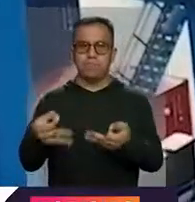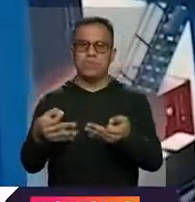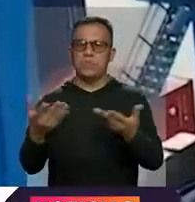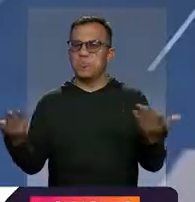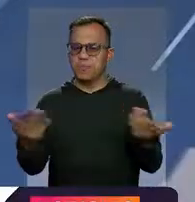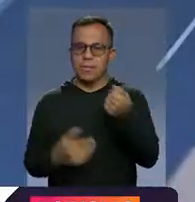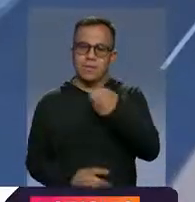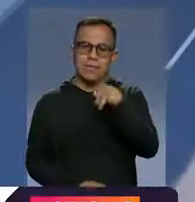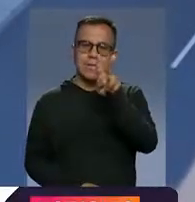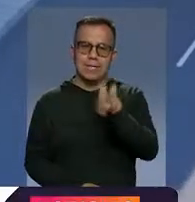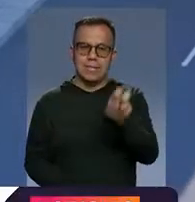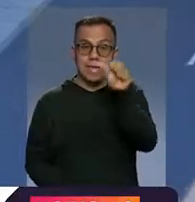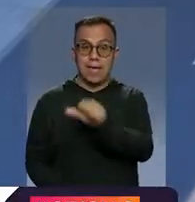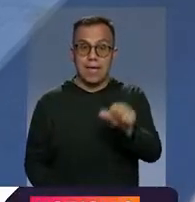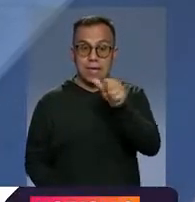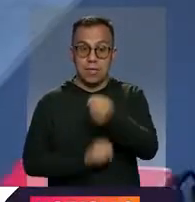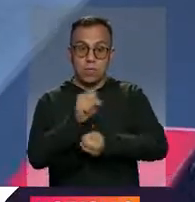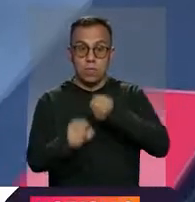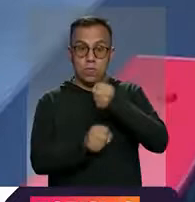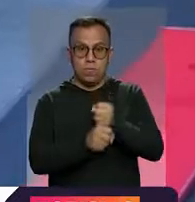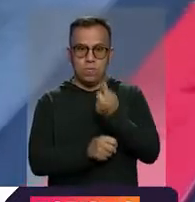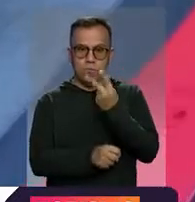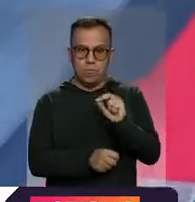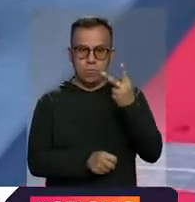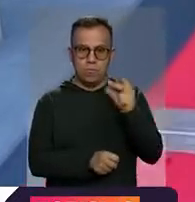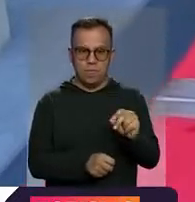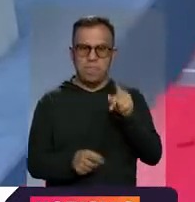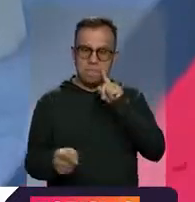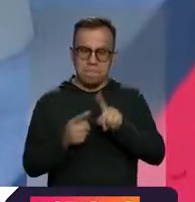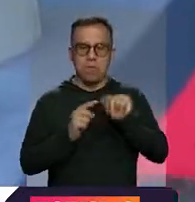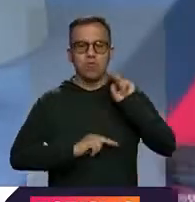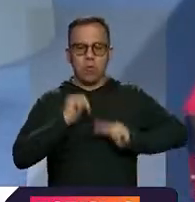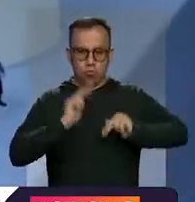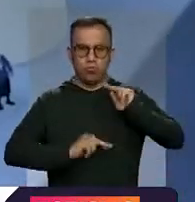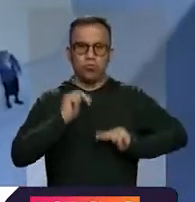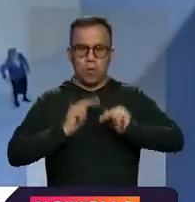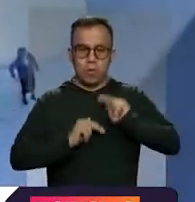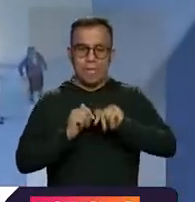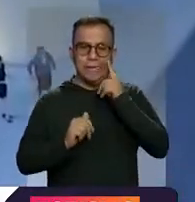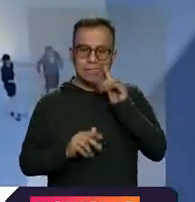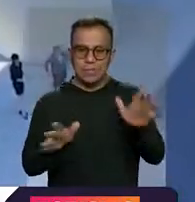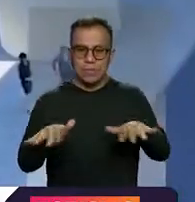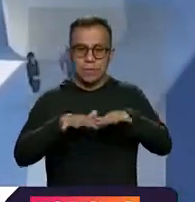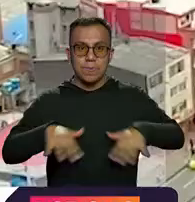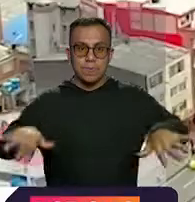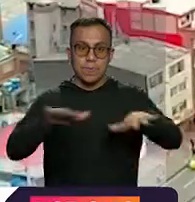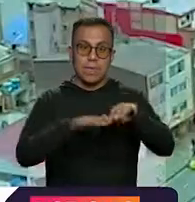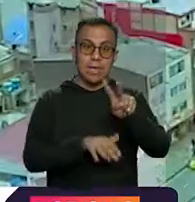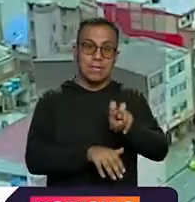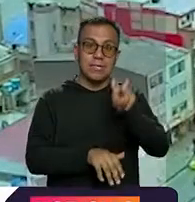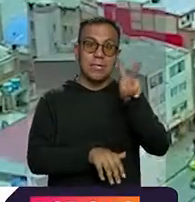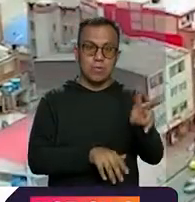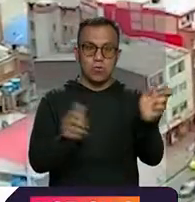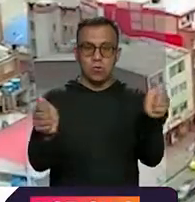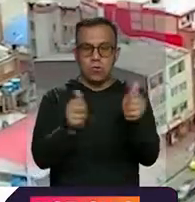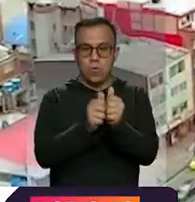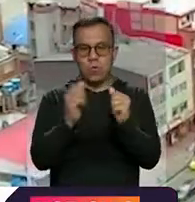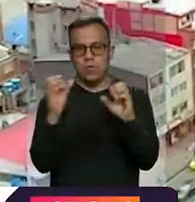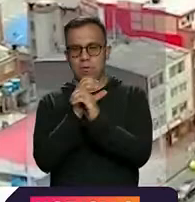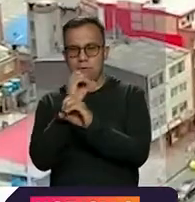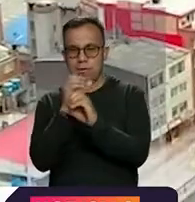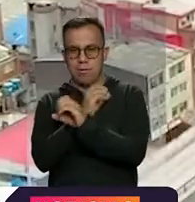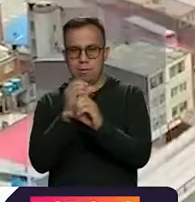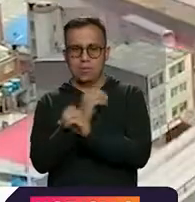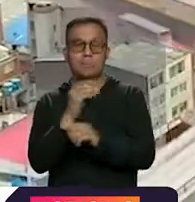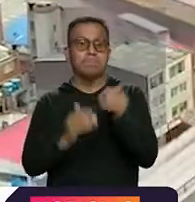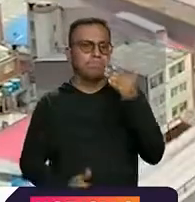el 17 de agosto de este año, junto con la construcción del deprimido de la calle 72 con Avenida Caracas,